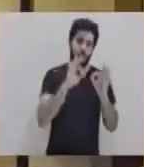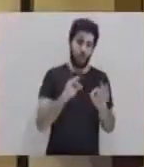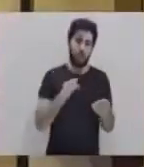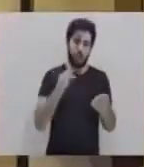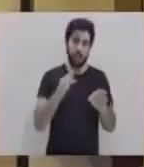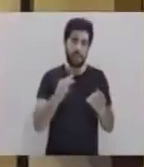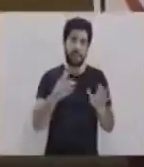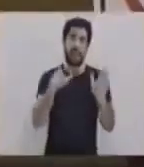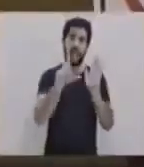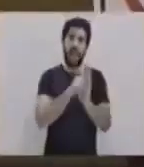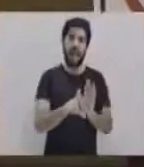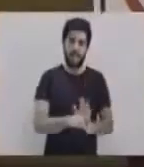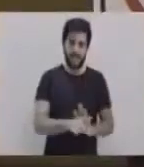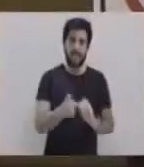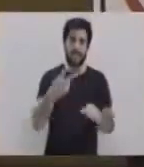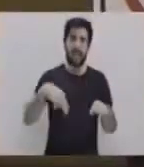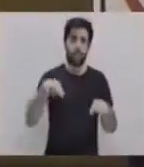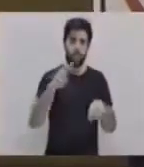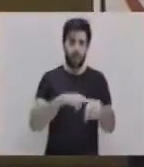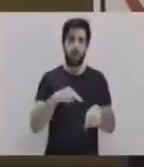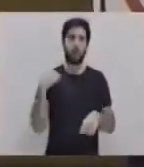leyes naturales que debemos de seguir.